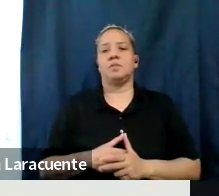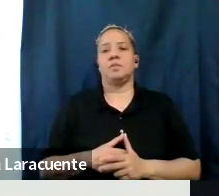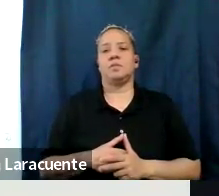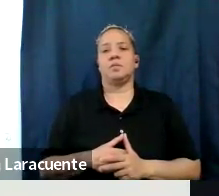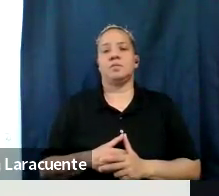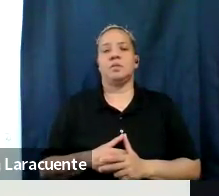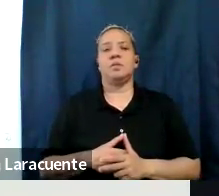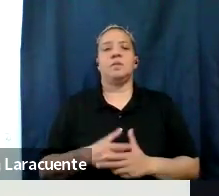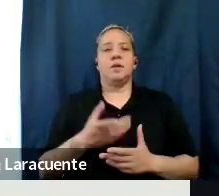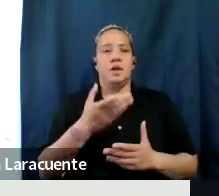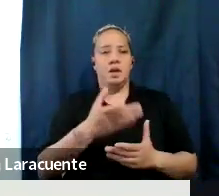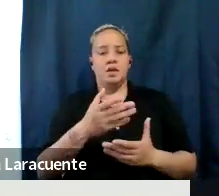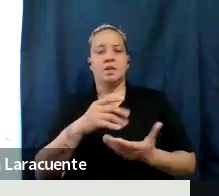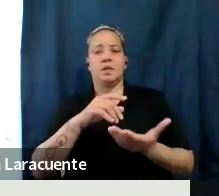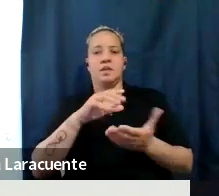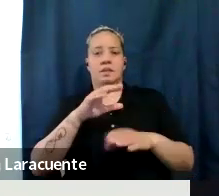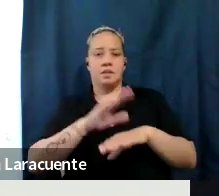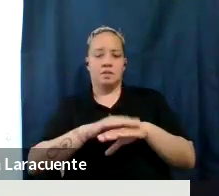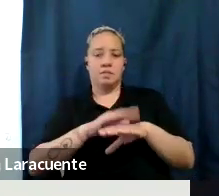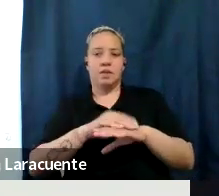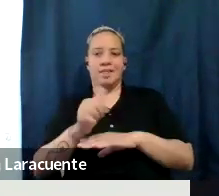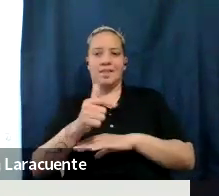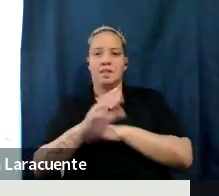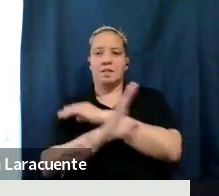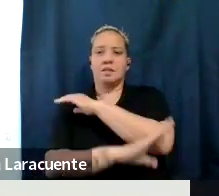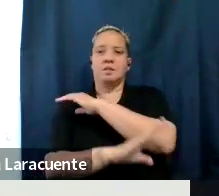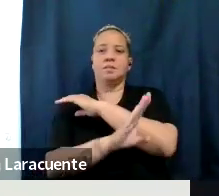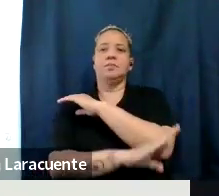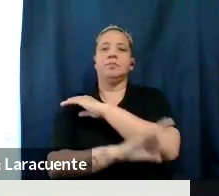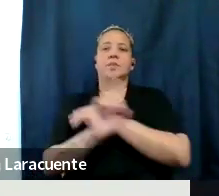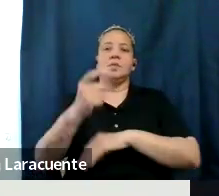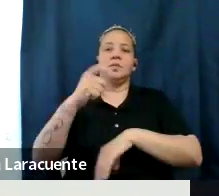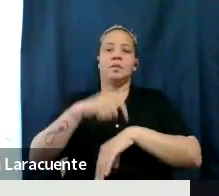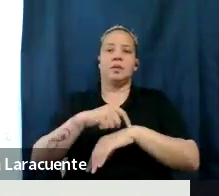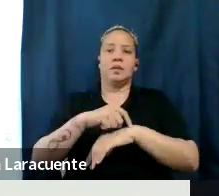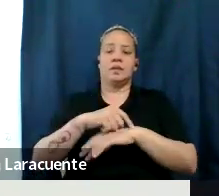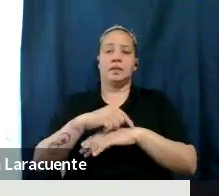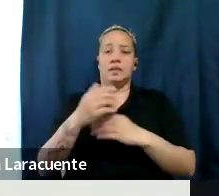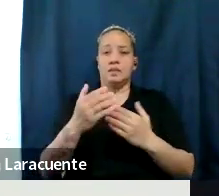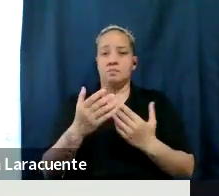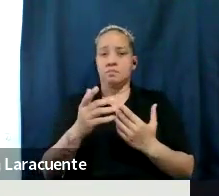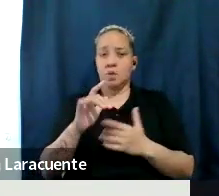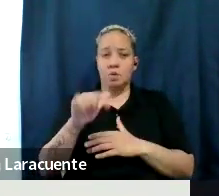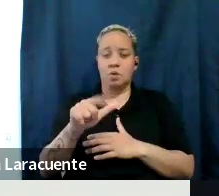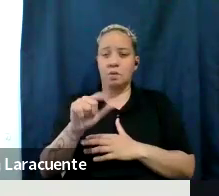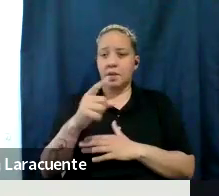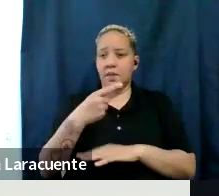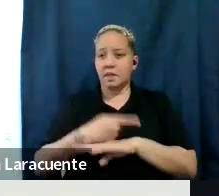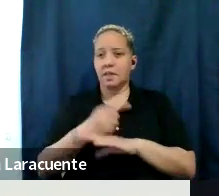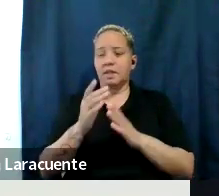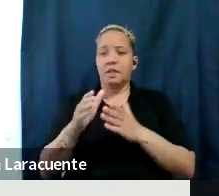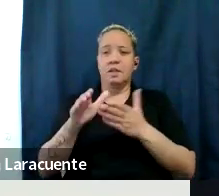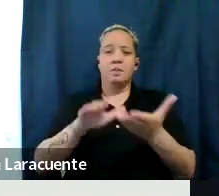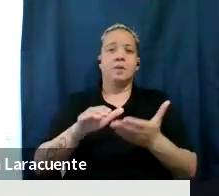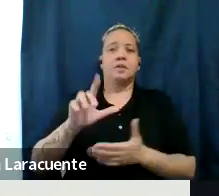por primera vez el 10 de septiembre, o sea, casi 20 días pasados después del asesinato de Lorca,